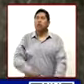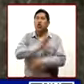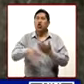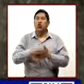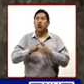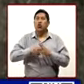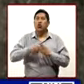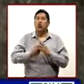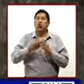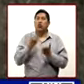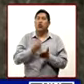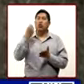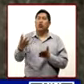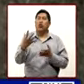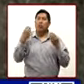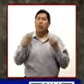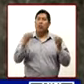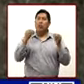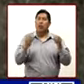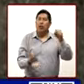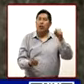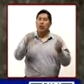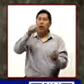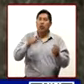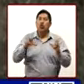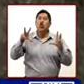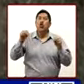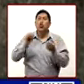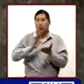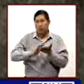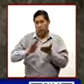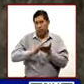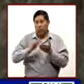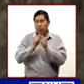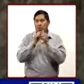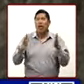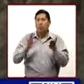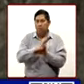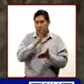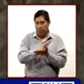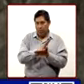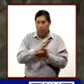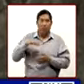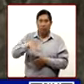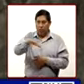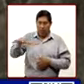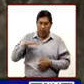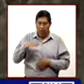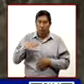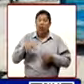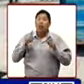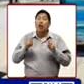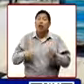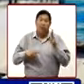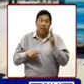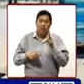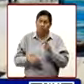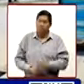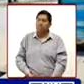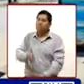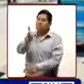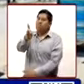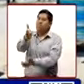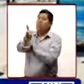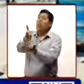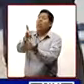Todo inició con la compra y venta de un vehículo indocumentado en Ibirgarzama. Los presuntos compradores encañonaron a los dueños